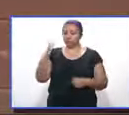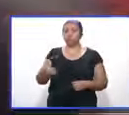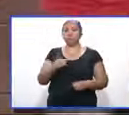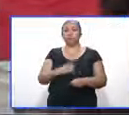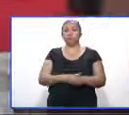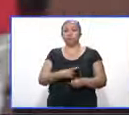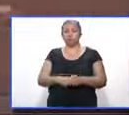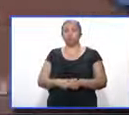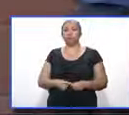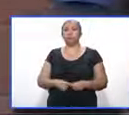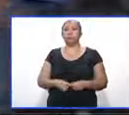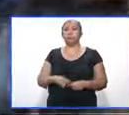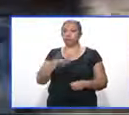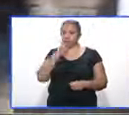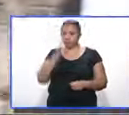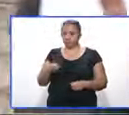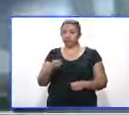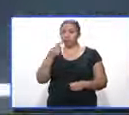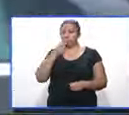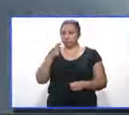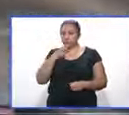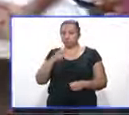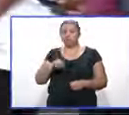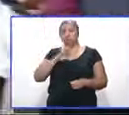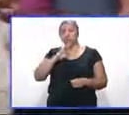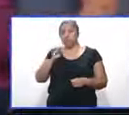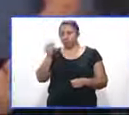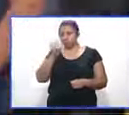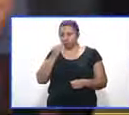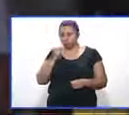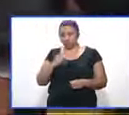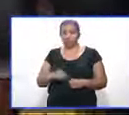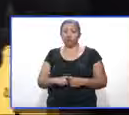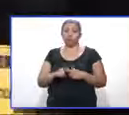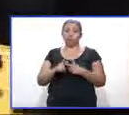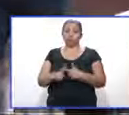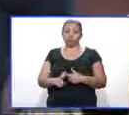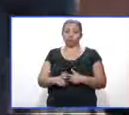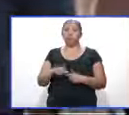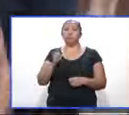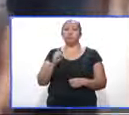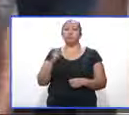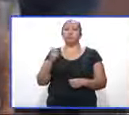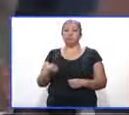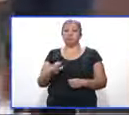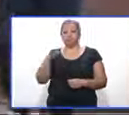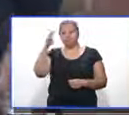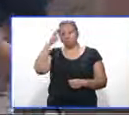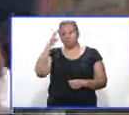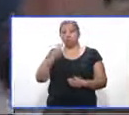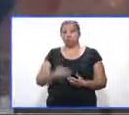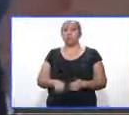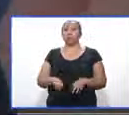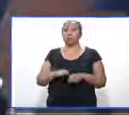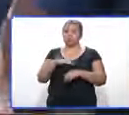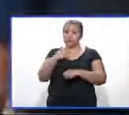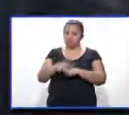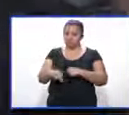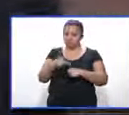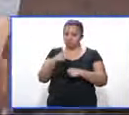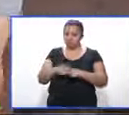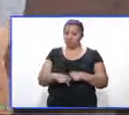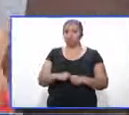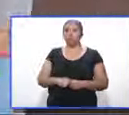enfermedad. La obesidad, consumo de tabaco, mala alimentación y el estímulo continuo de estrógenos son considerados factores de riesgo para